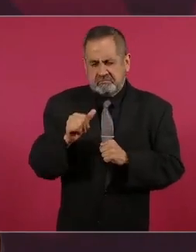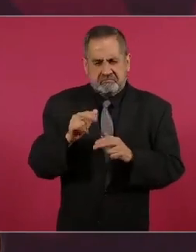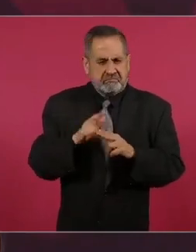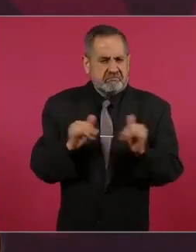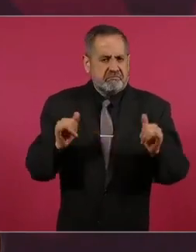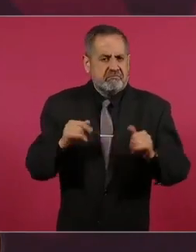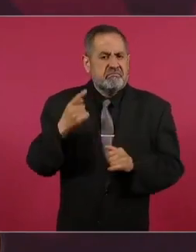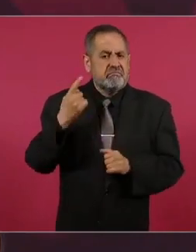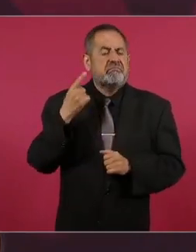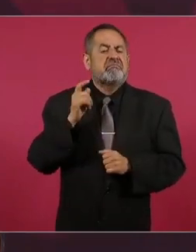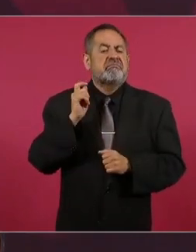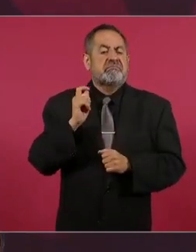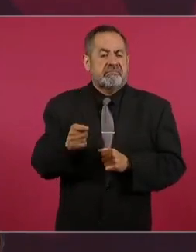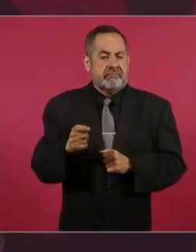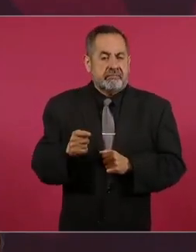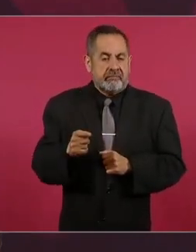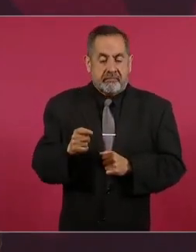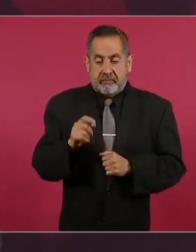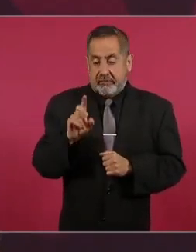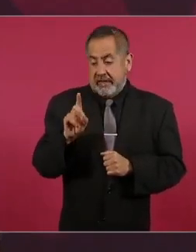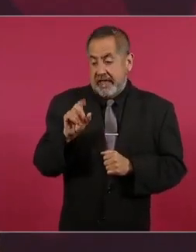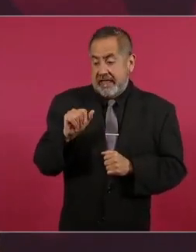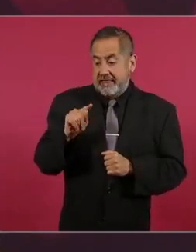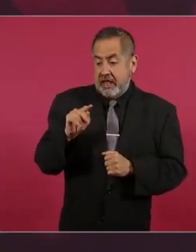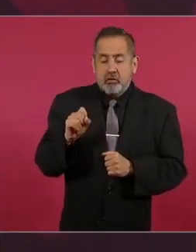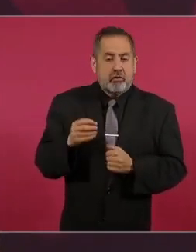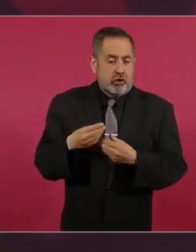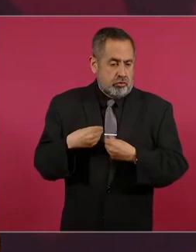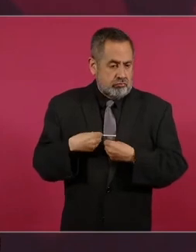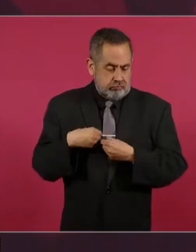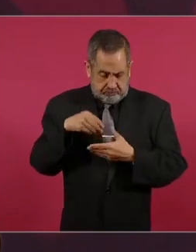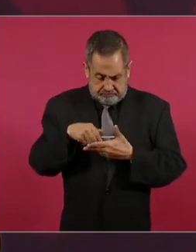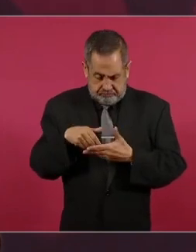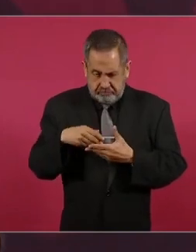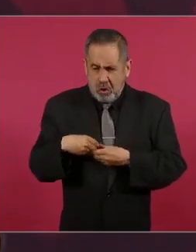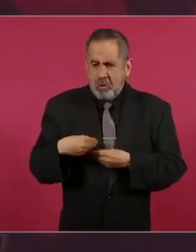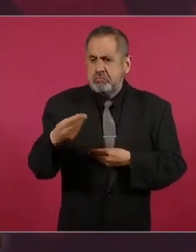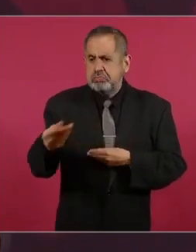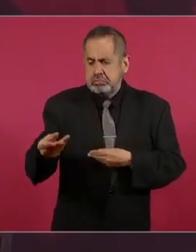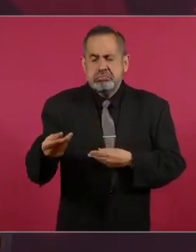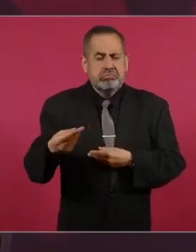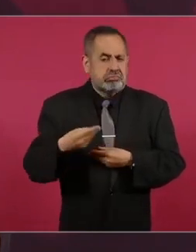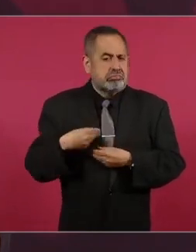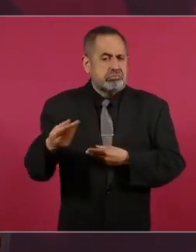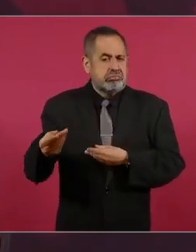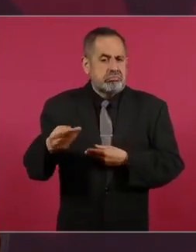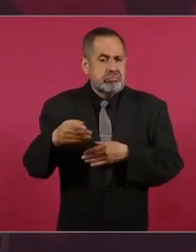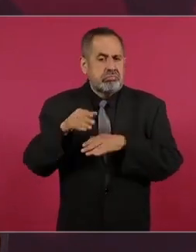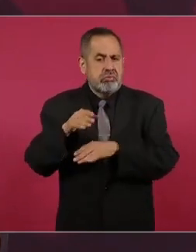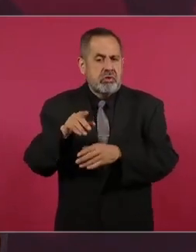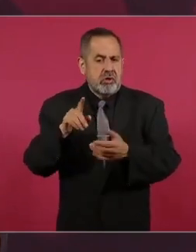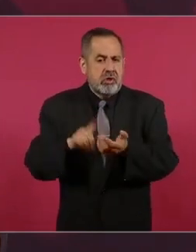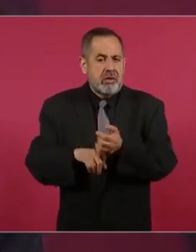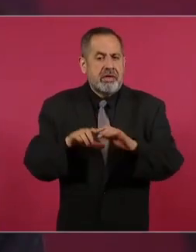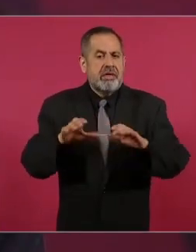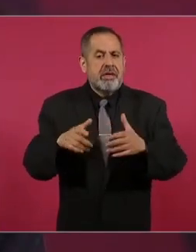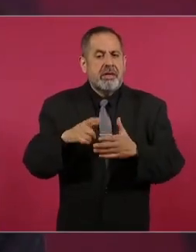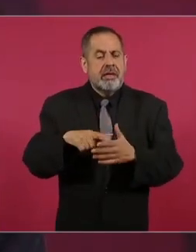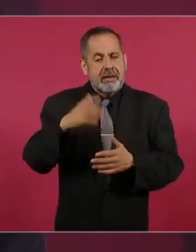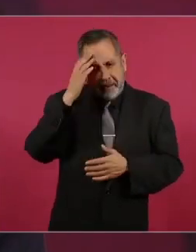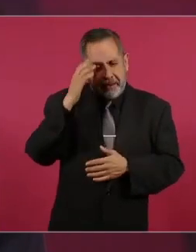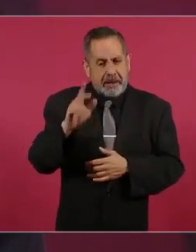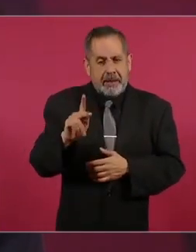para entregar datos, referencias sobre el asunto de Pegasus.